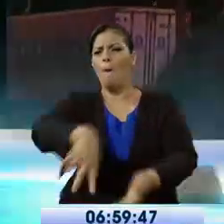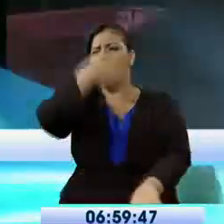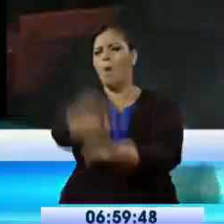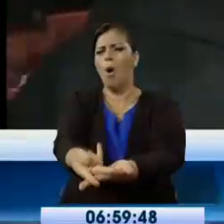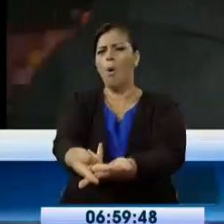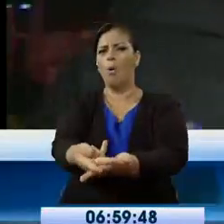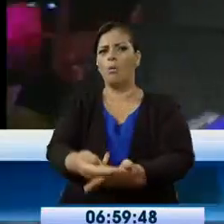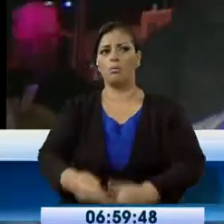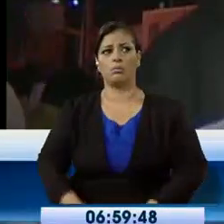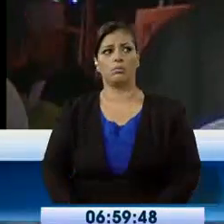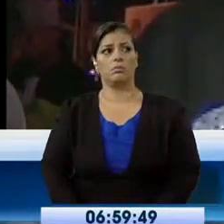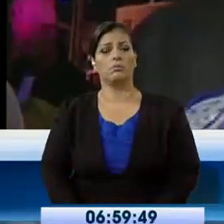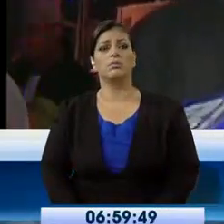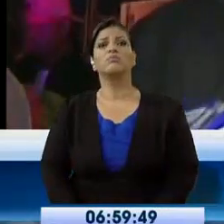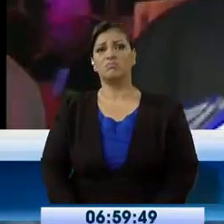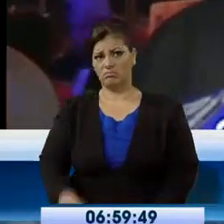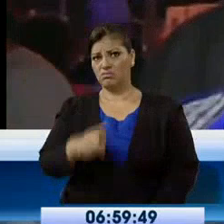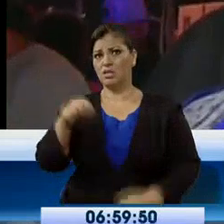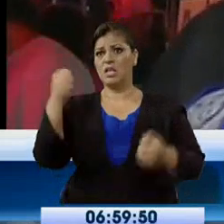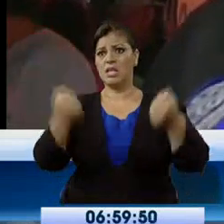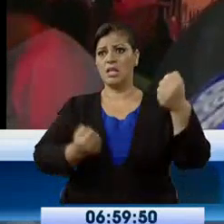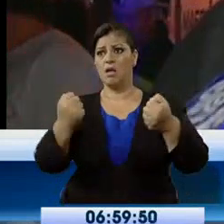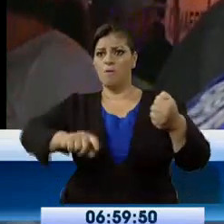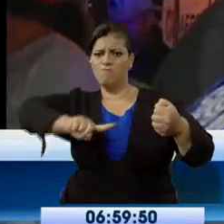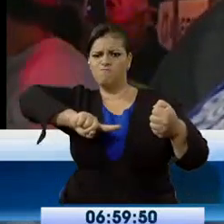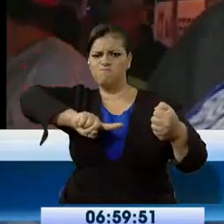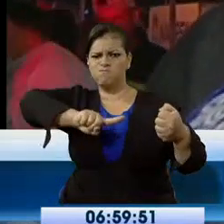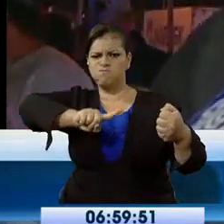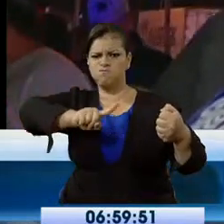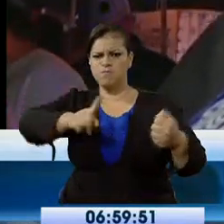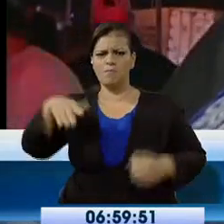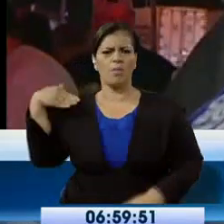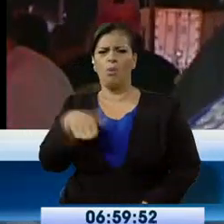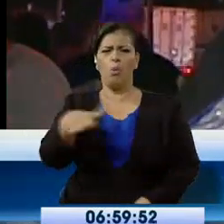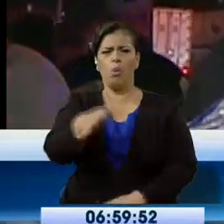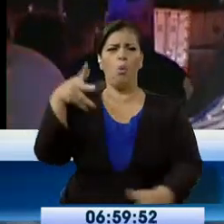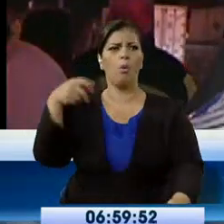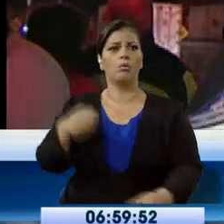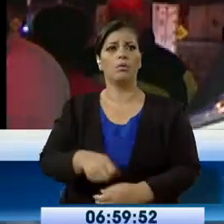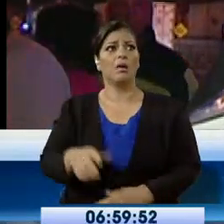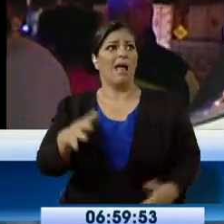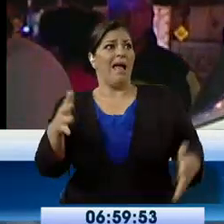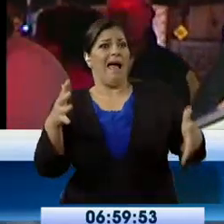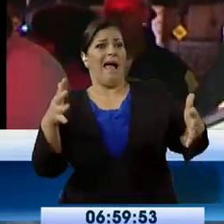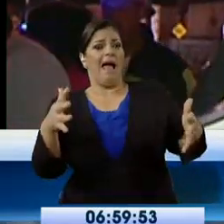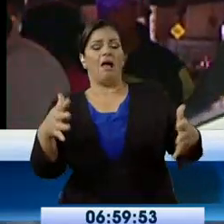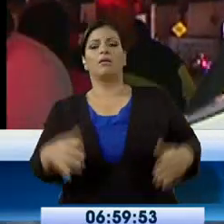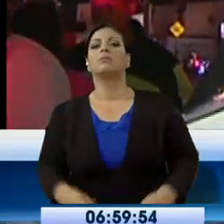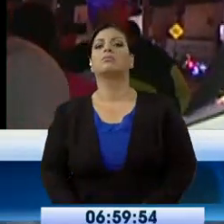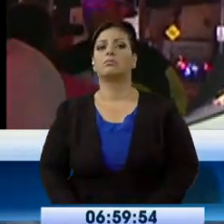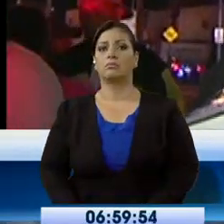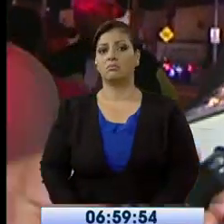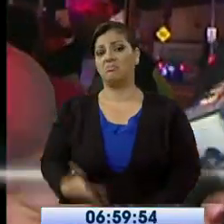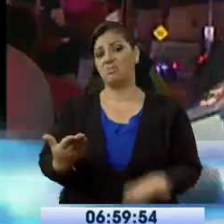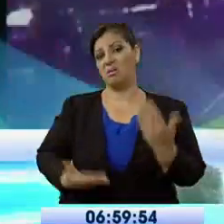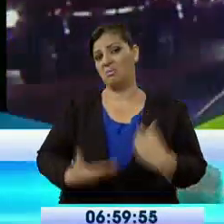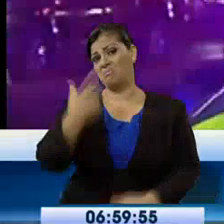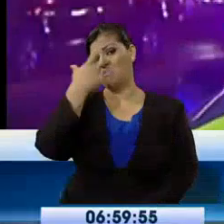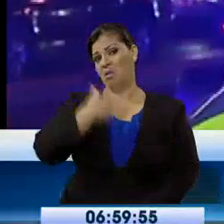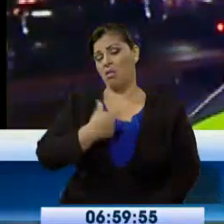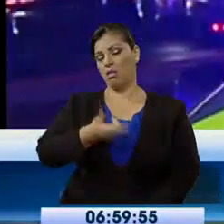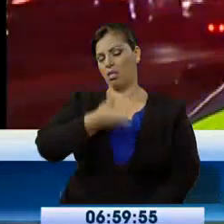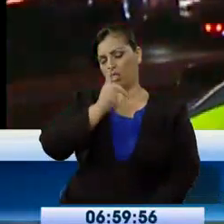Ah, volando ese man. No le dio chance a nada a la señora. O borracho, ¿cómo habrá venido?